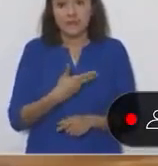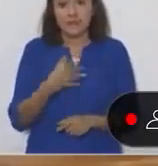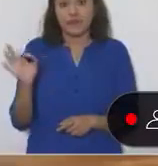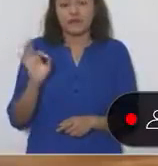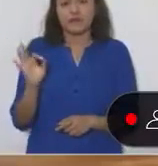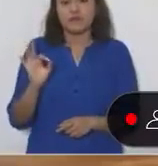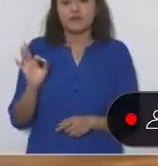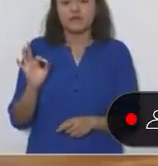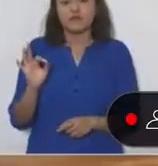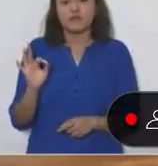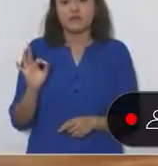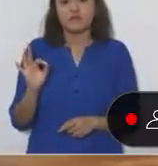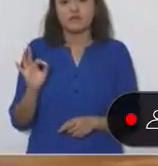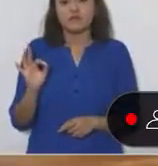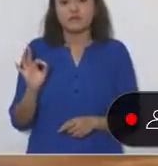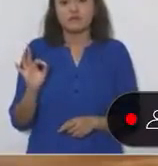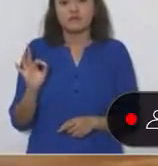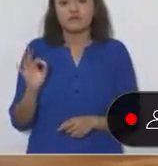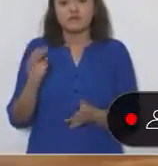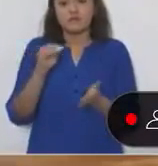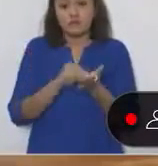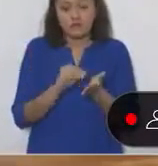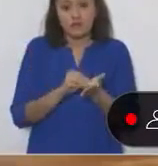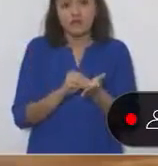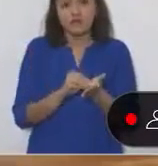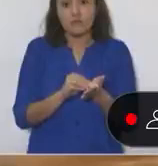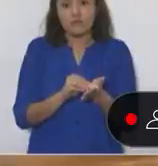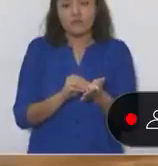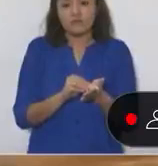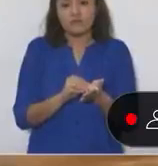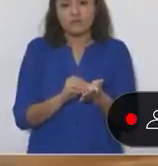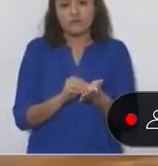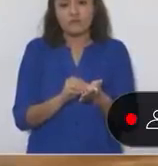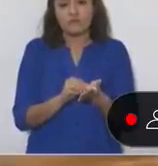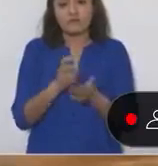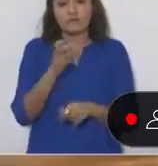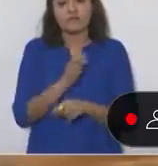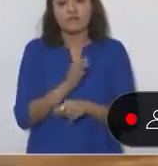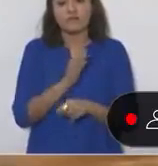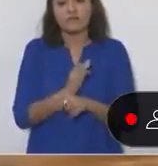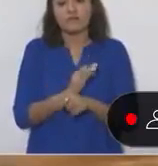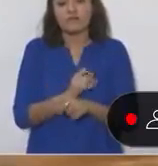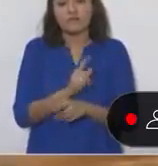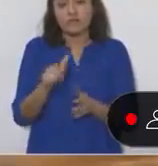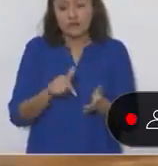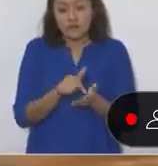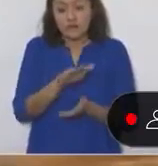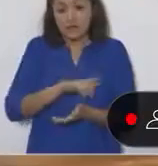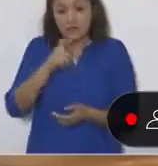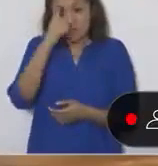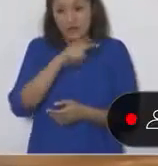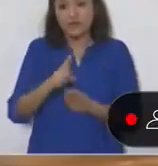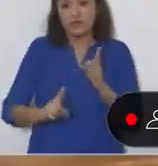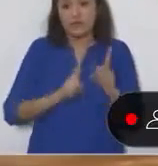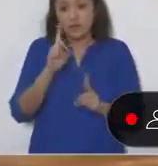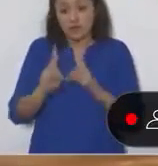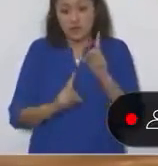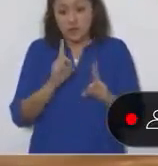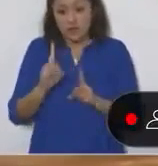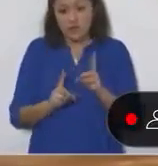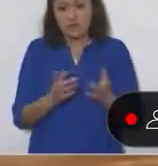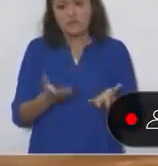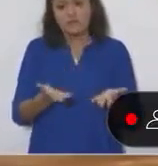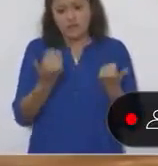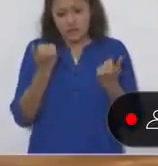posición de mantener estas estos terrenos con vocación deportiva Pues